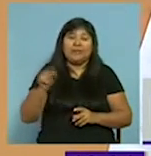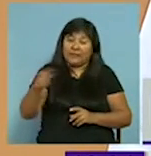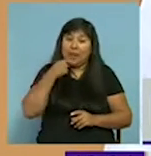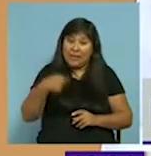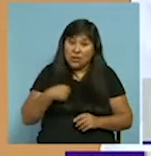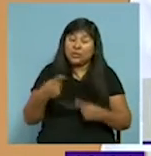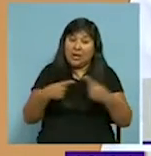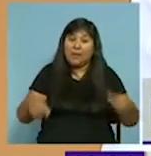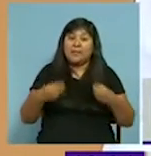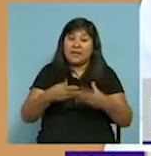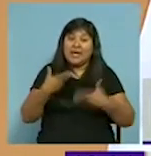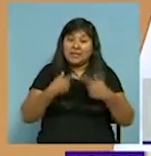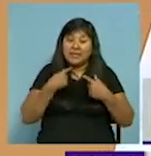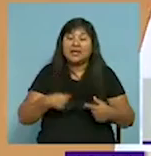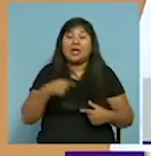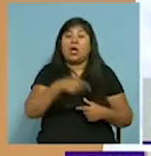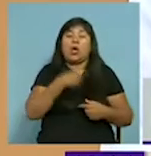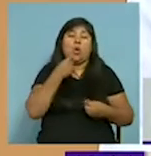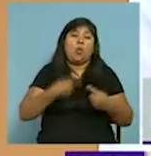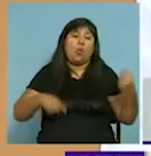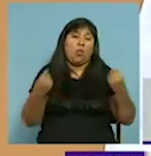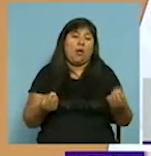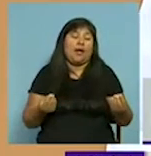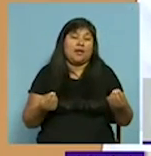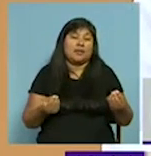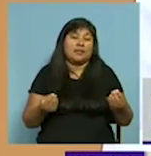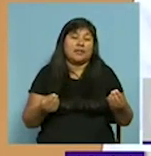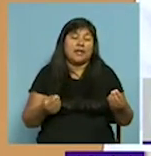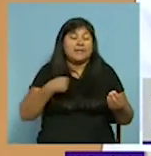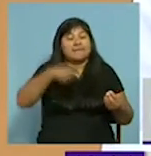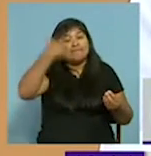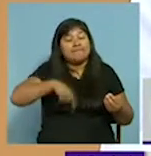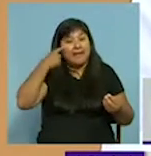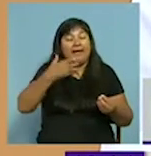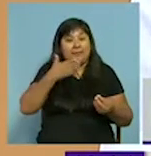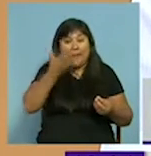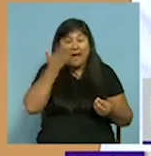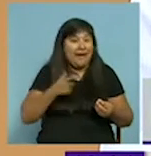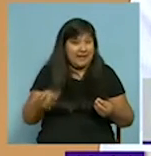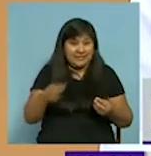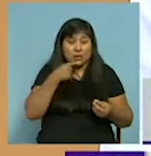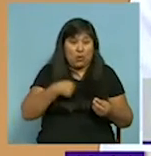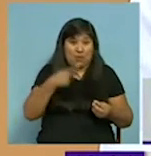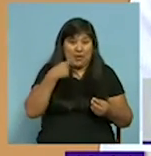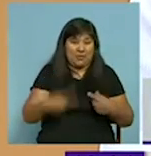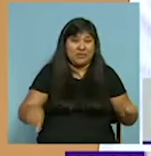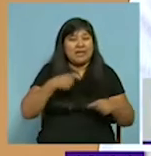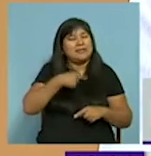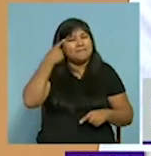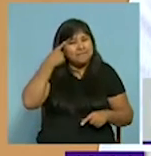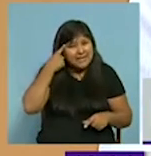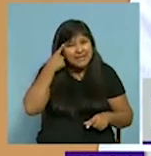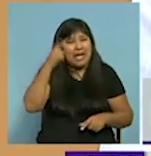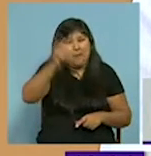encanta porque no es normal que te pregunten este tipo de cosas creo y estoy absolutamente convencido que la formación de los jugadores